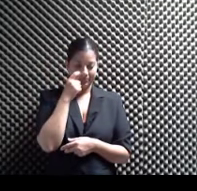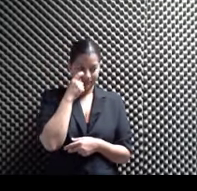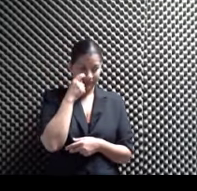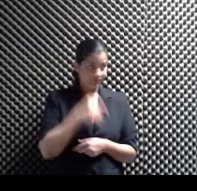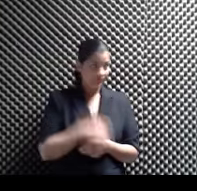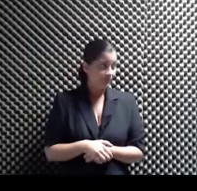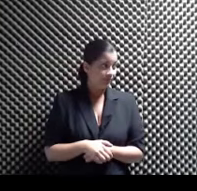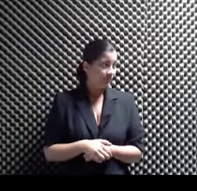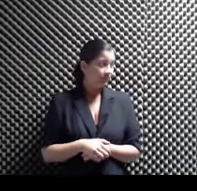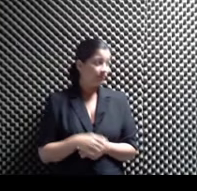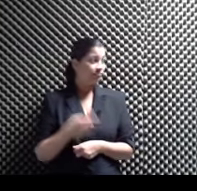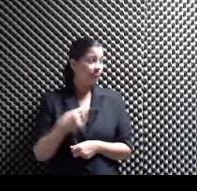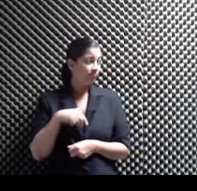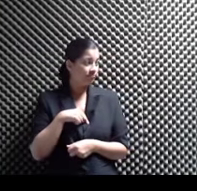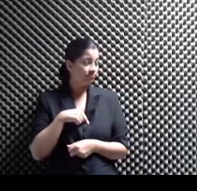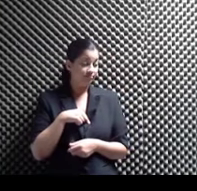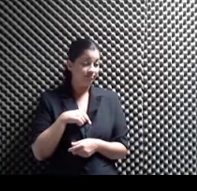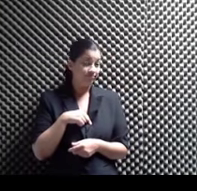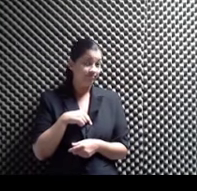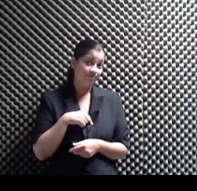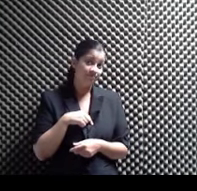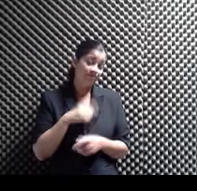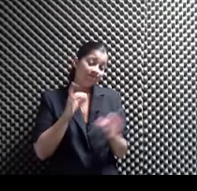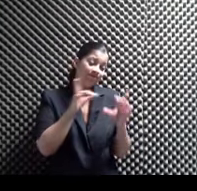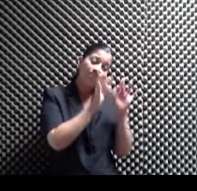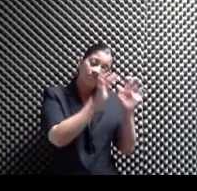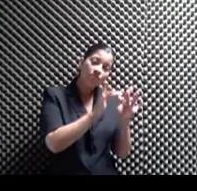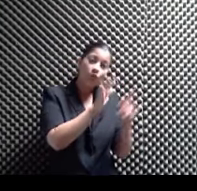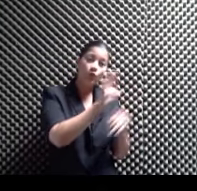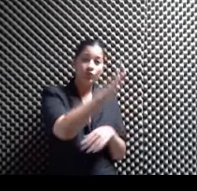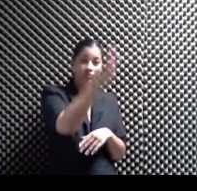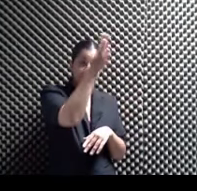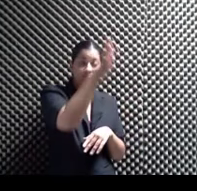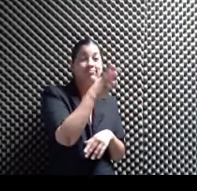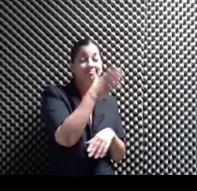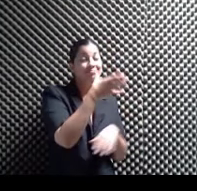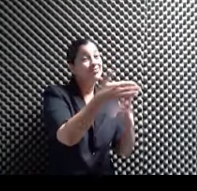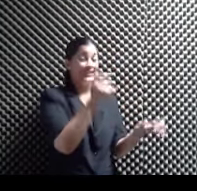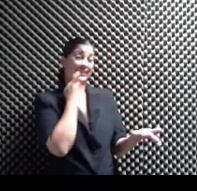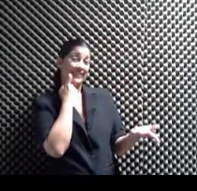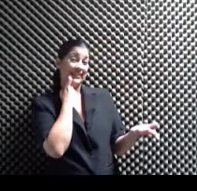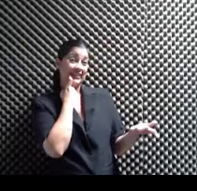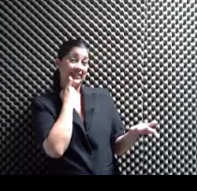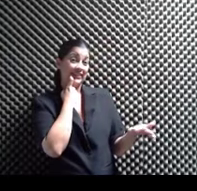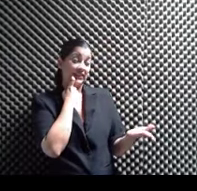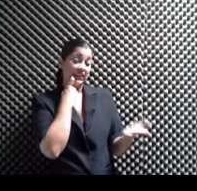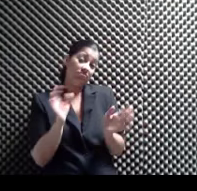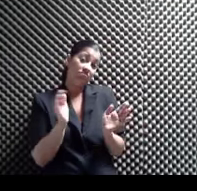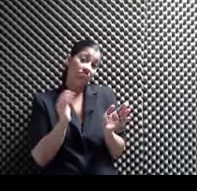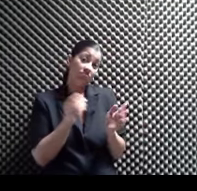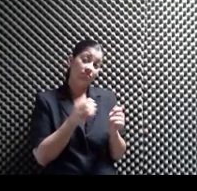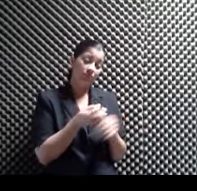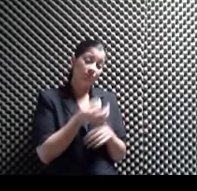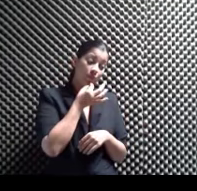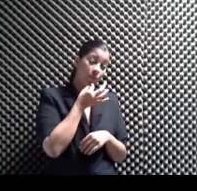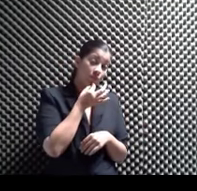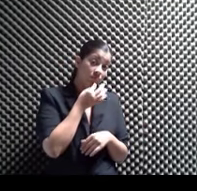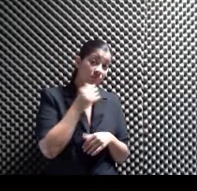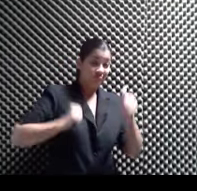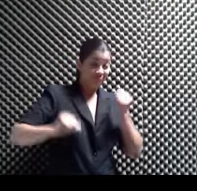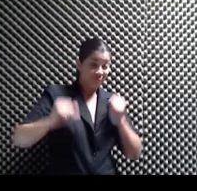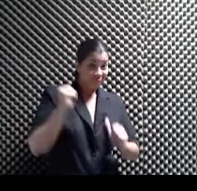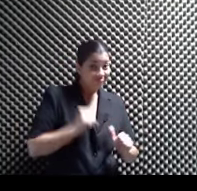que le embarga Su mamá Falleció hace dos días Y tiene un estreno ¿Verdad? Es complicado Pero pues El espectáculo Debe